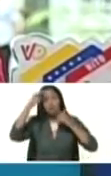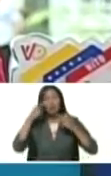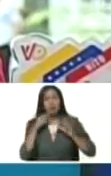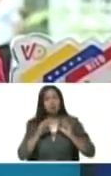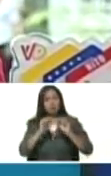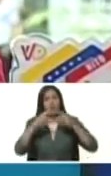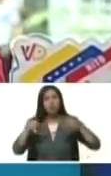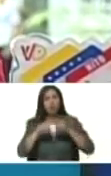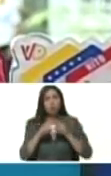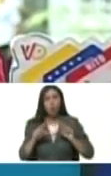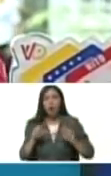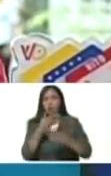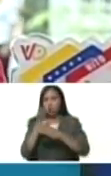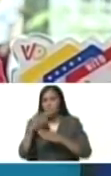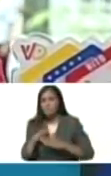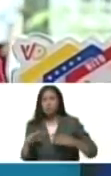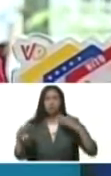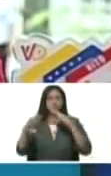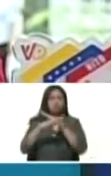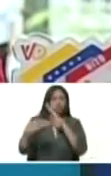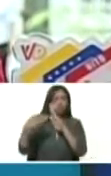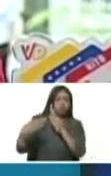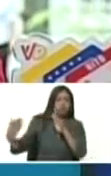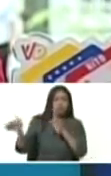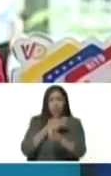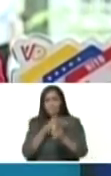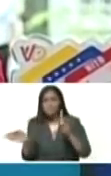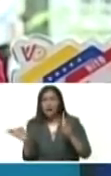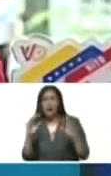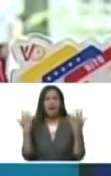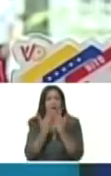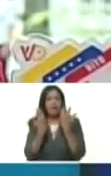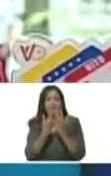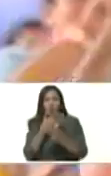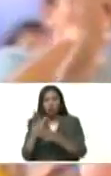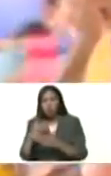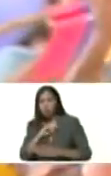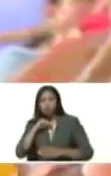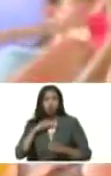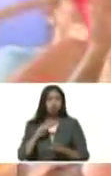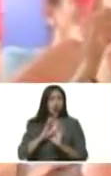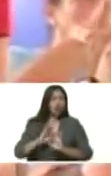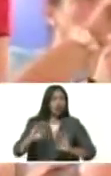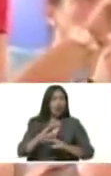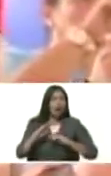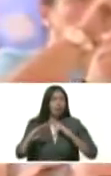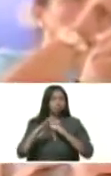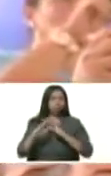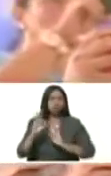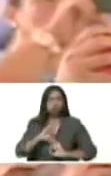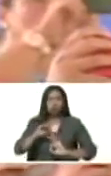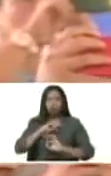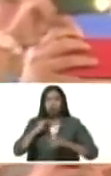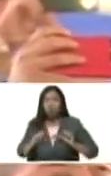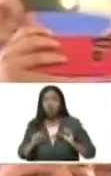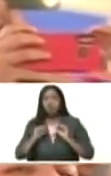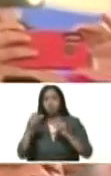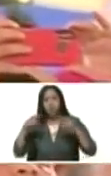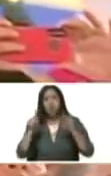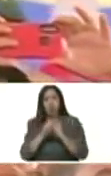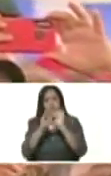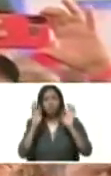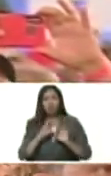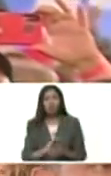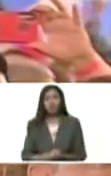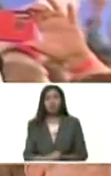curso a pesar de los bloqueos, las agresiones, la guerra. Nada ni nadie nos ha detenido, ni